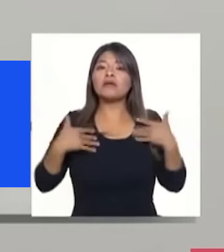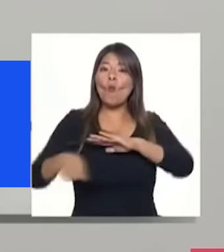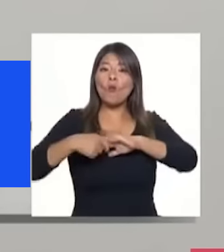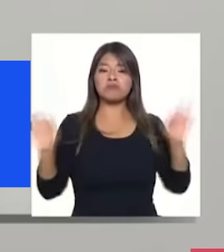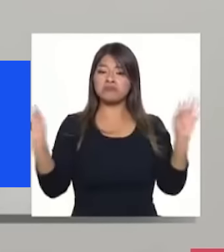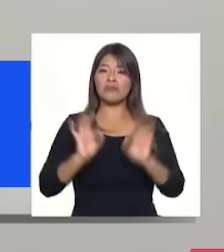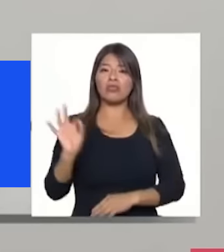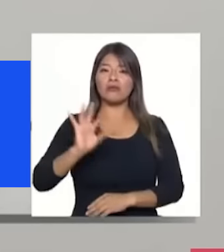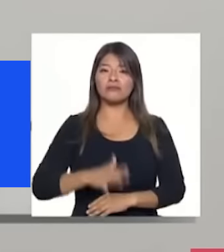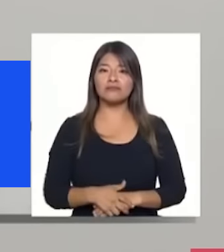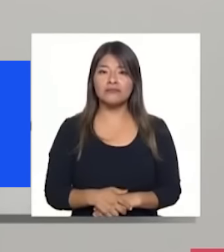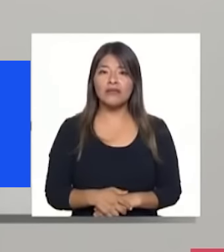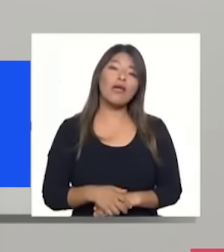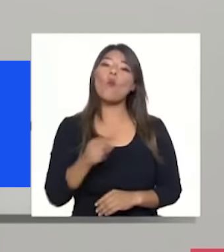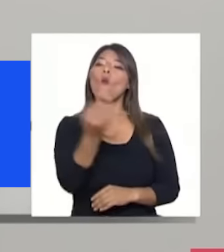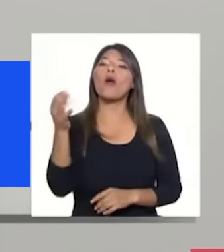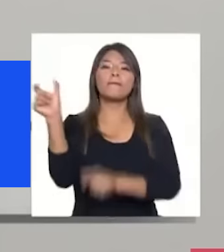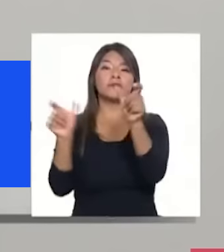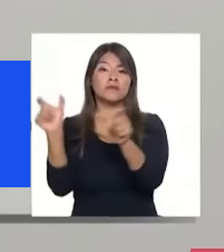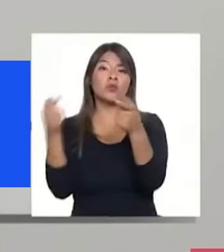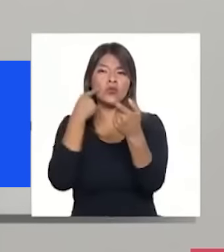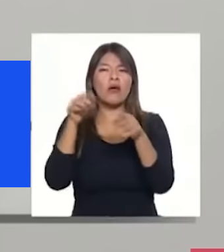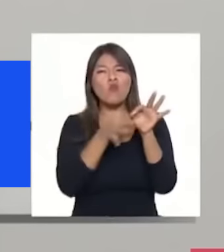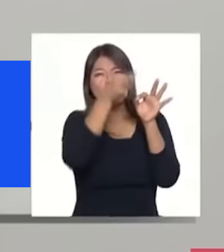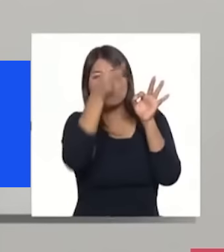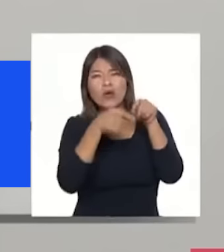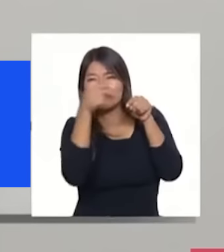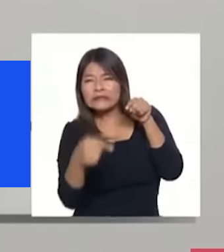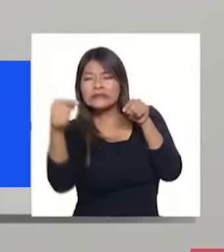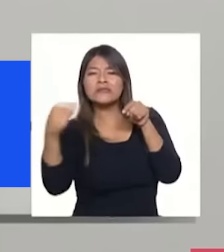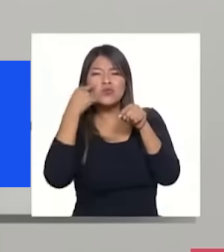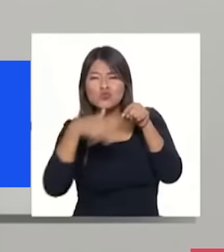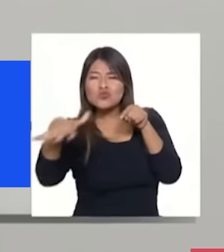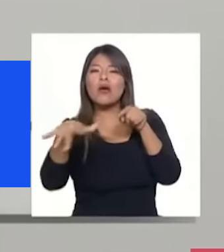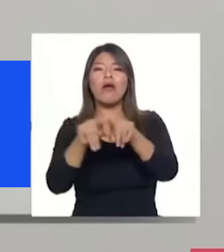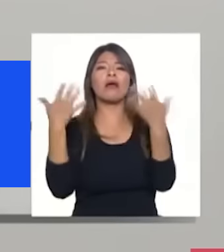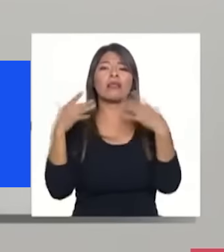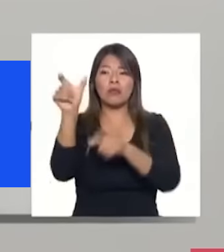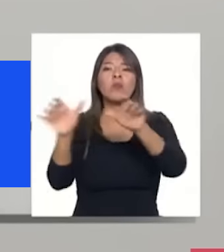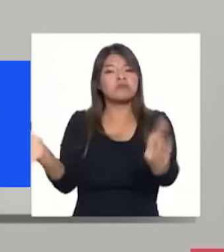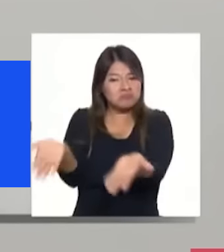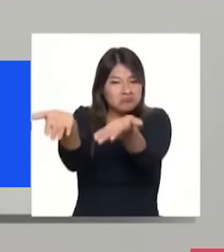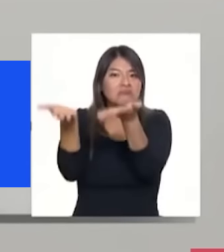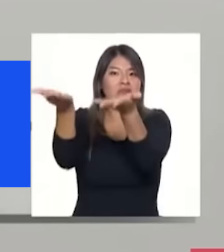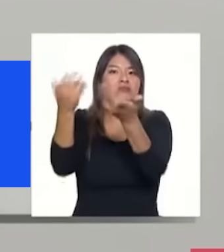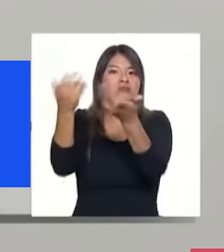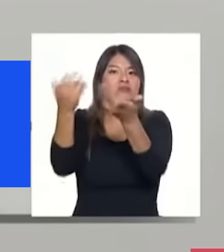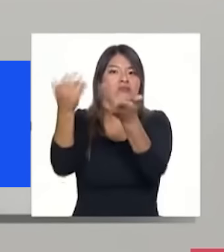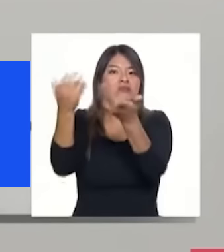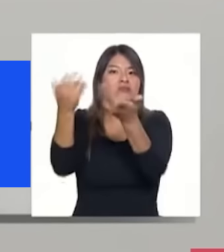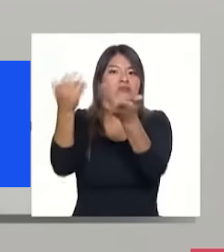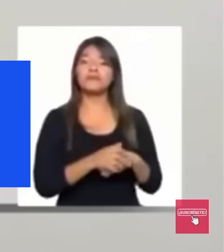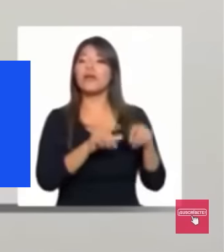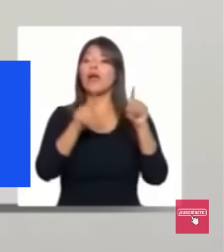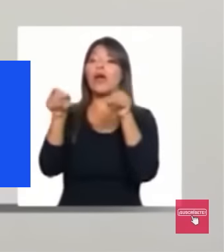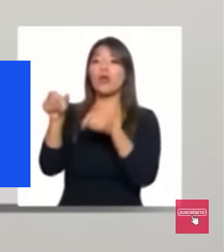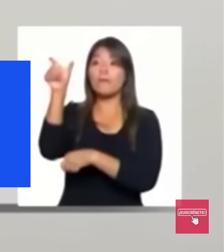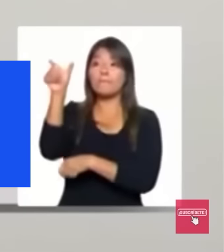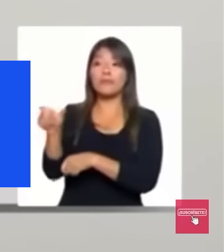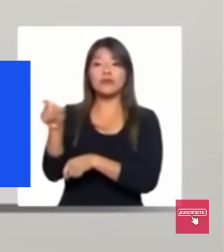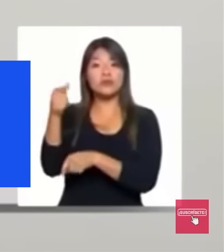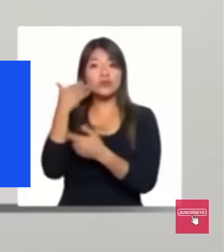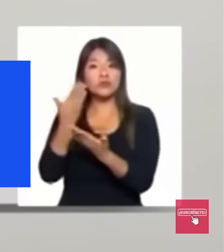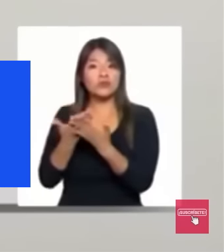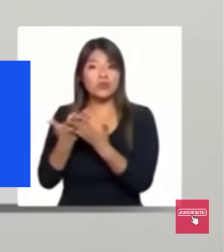corrupto. Miles de compatriotas en las zonas santoandinas y en la Amazonía reciben la atención y los servicios del Estado en sus lugares de origen. Nótese